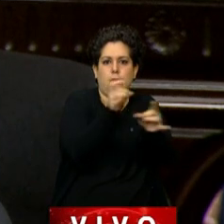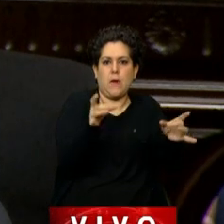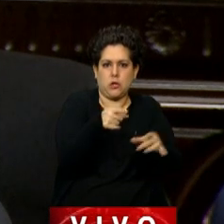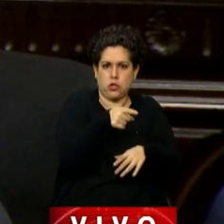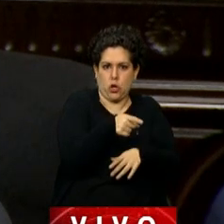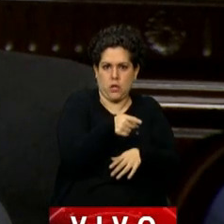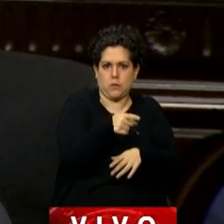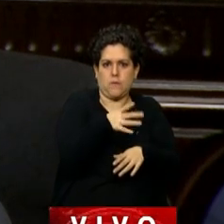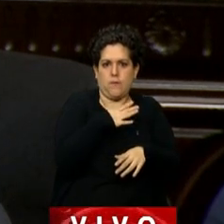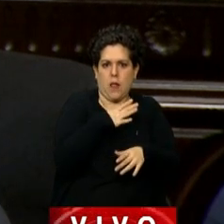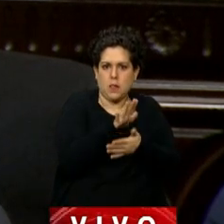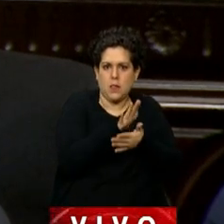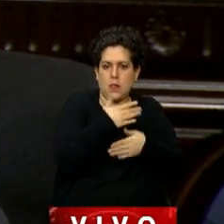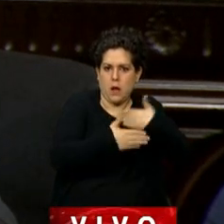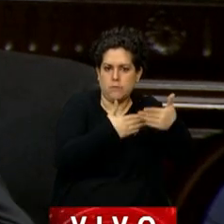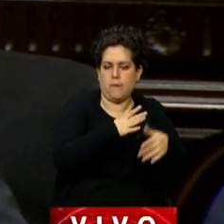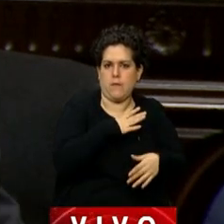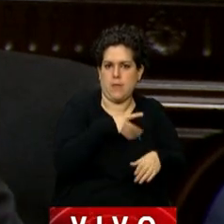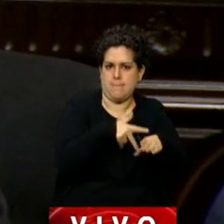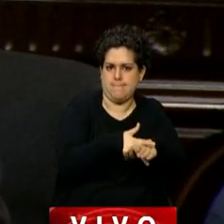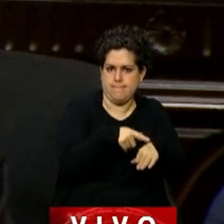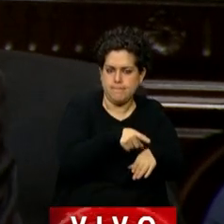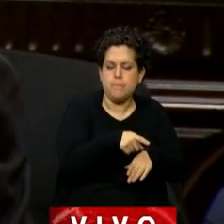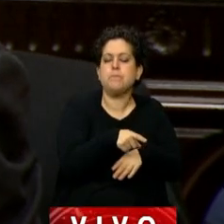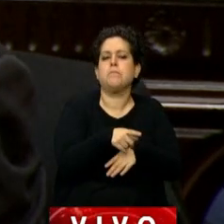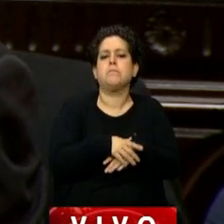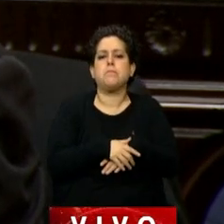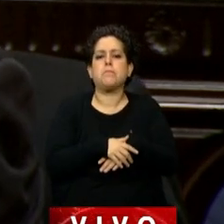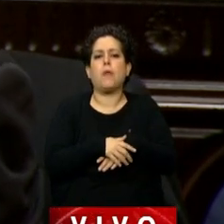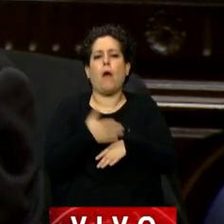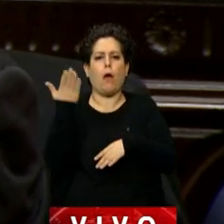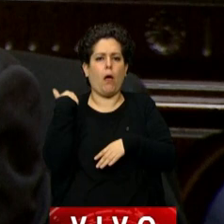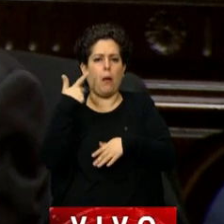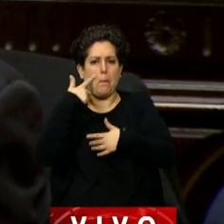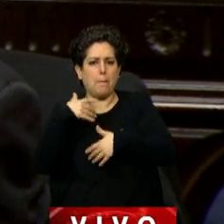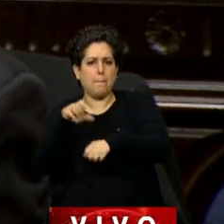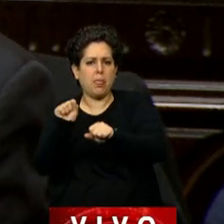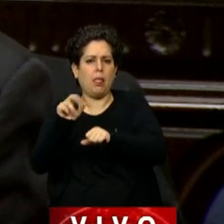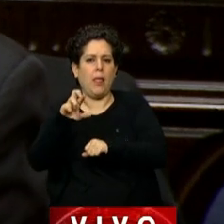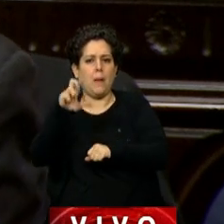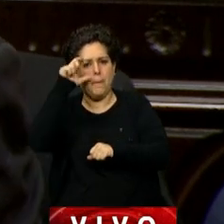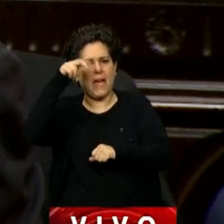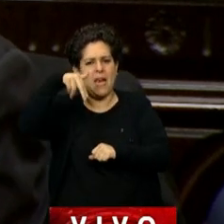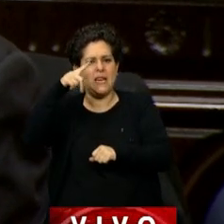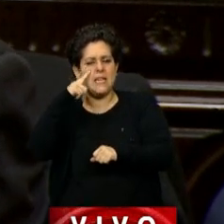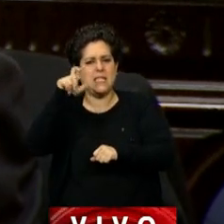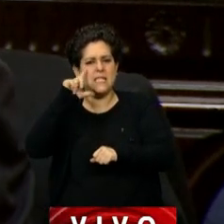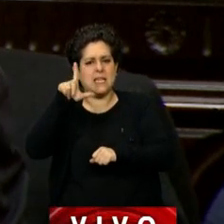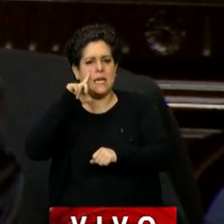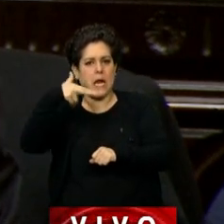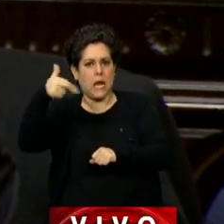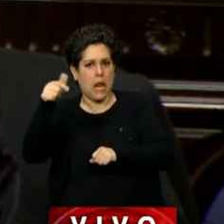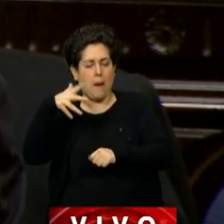infecciones. Después de la etapa que se inició con el descubrimiento de la penicilina, una etapa